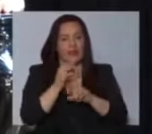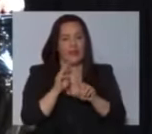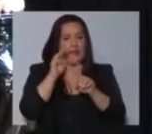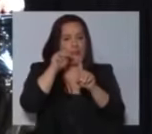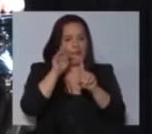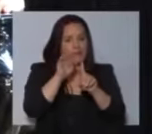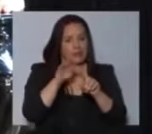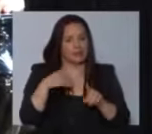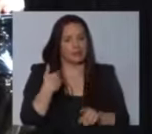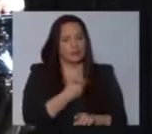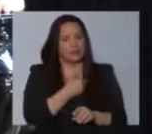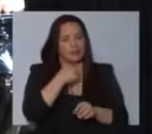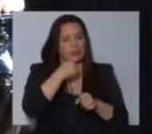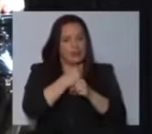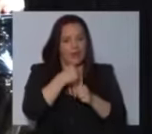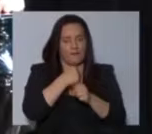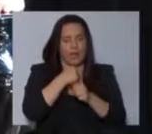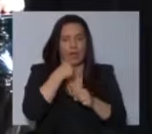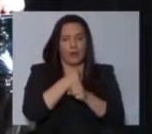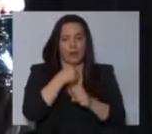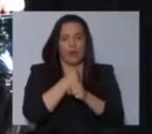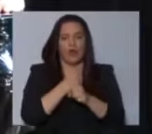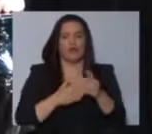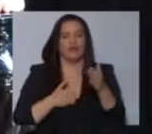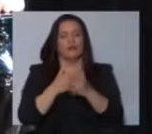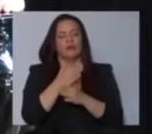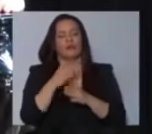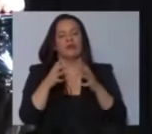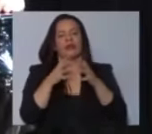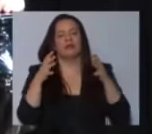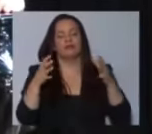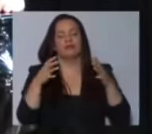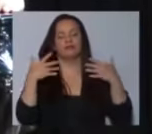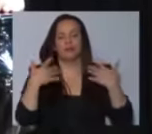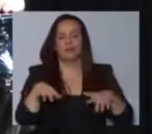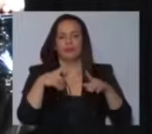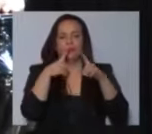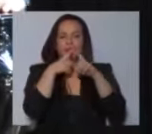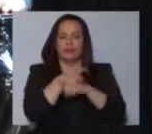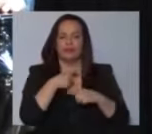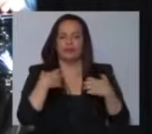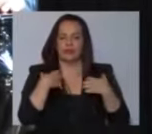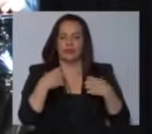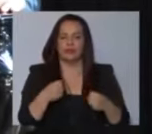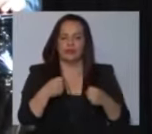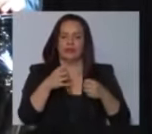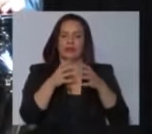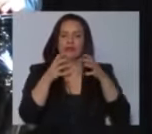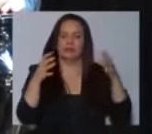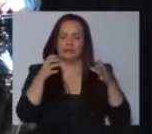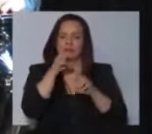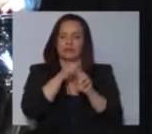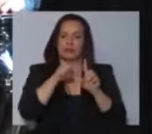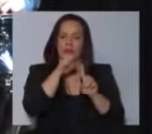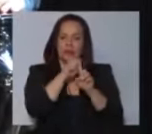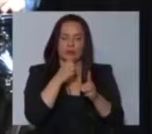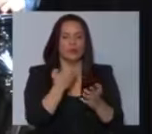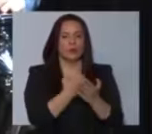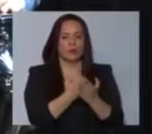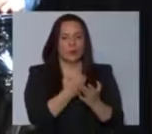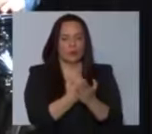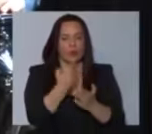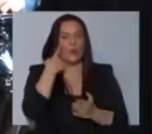que atravesaremos una grave crisis sanitaria y una severa situación económica. Por